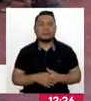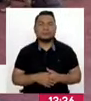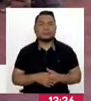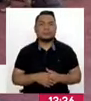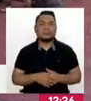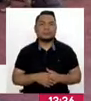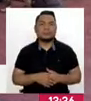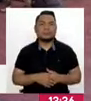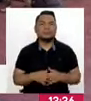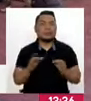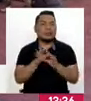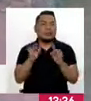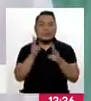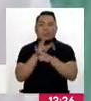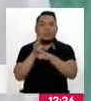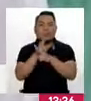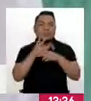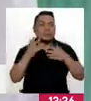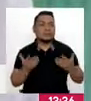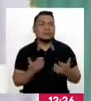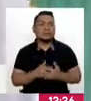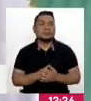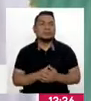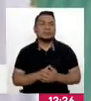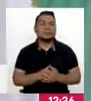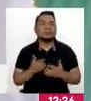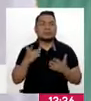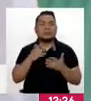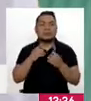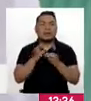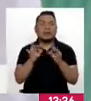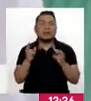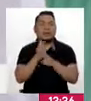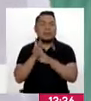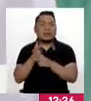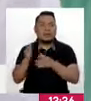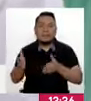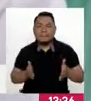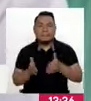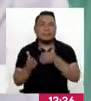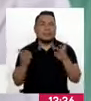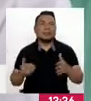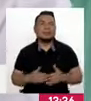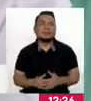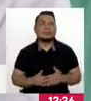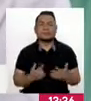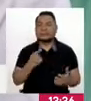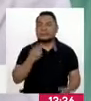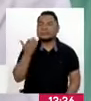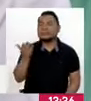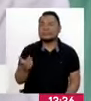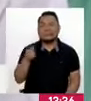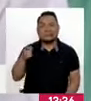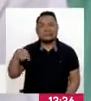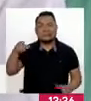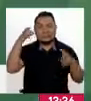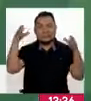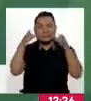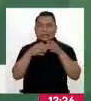sin ningún cuidado de las formas, el que no le hayan